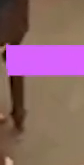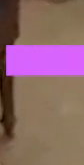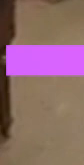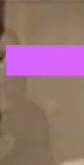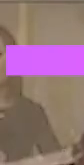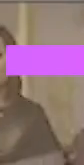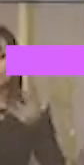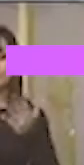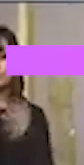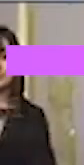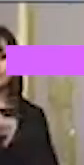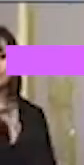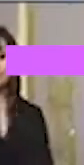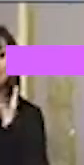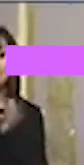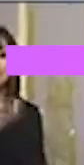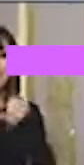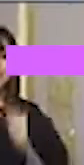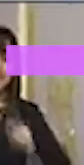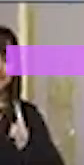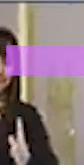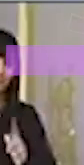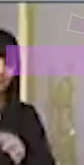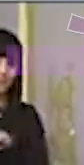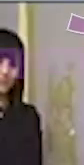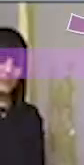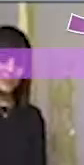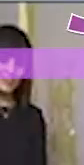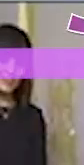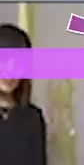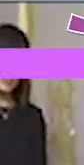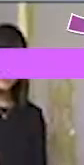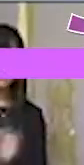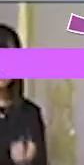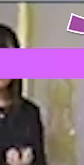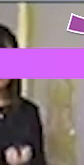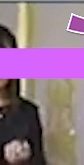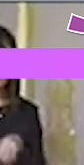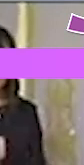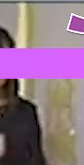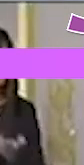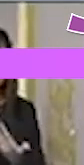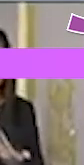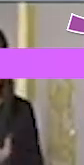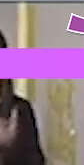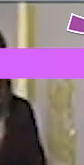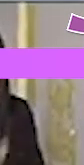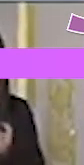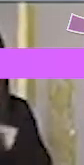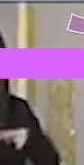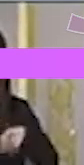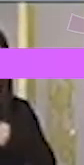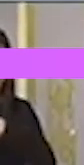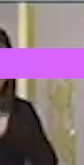asumir en El Ejecutivo completados los trámites pasada la medianoche del miércoles el nombramiento se hizo oficial en los primeros minutos del jueves